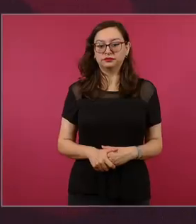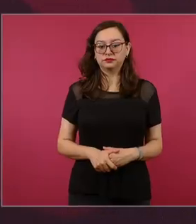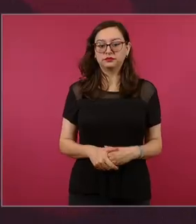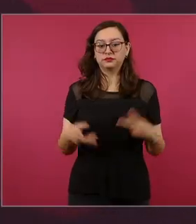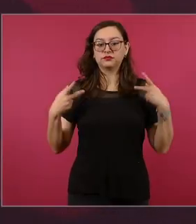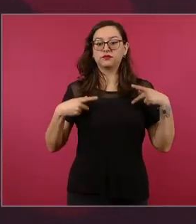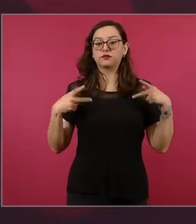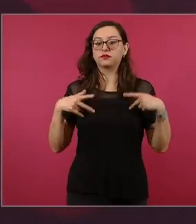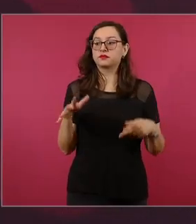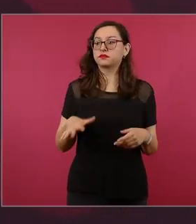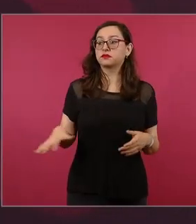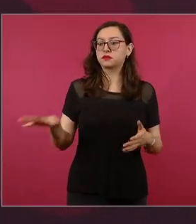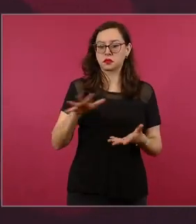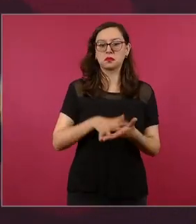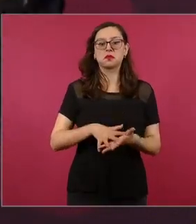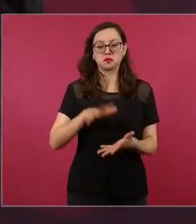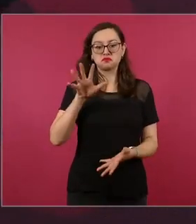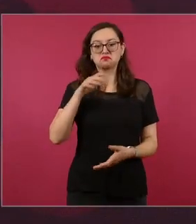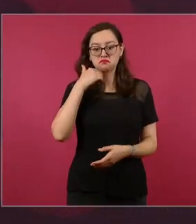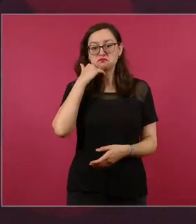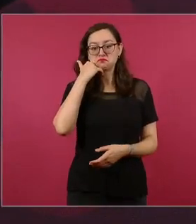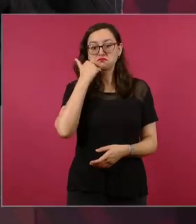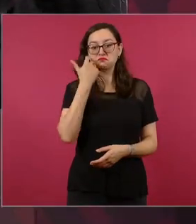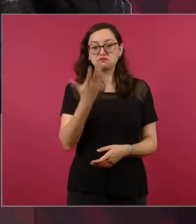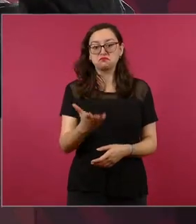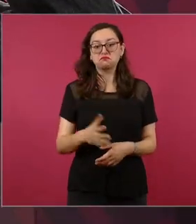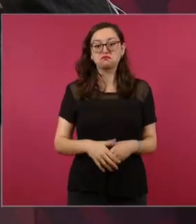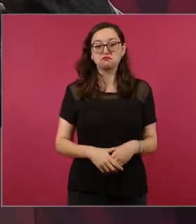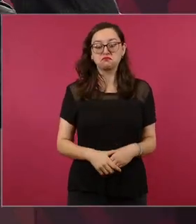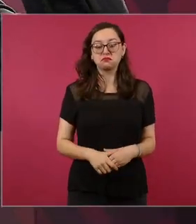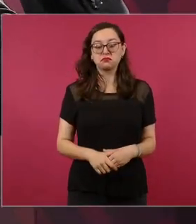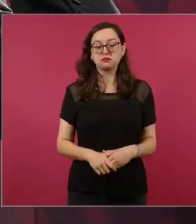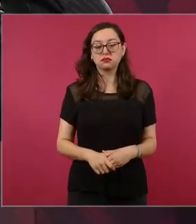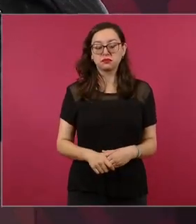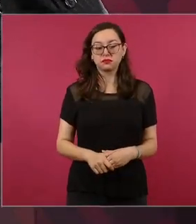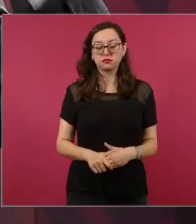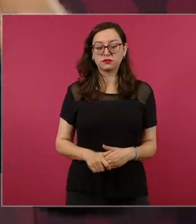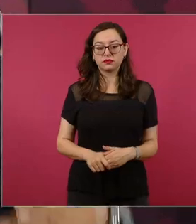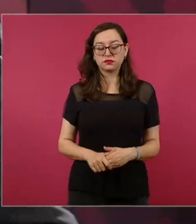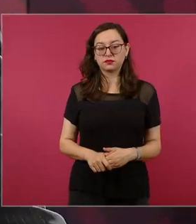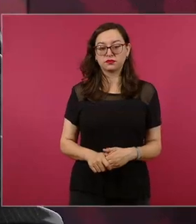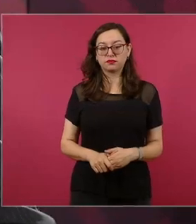quiere eso. Claro que esto es